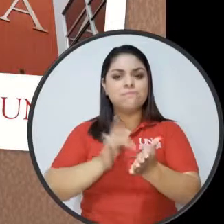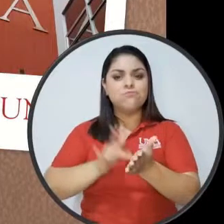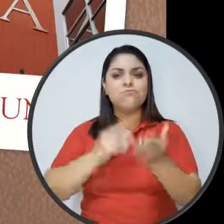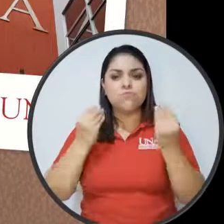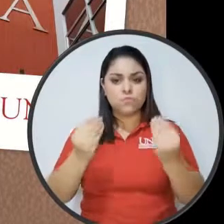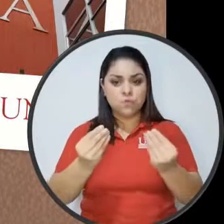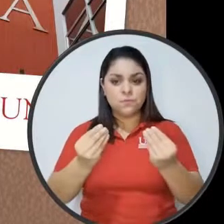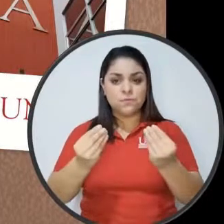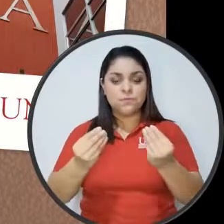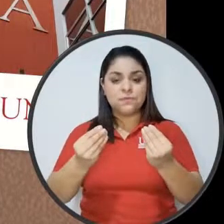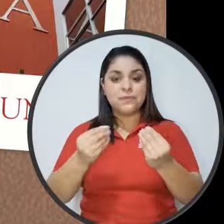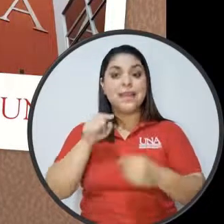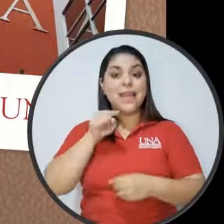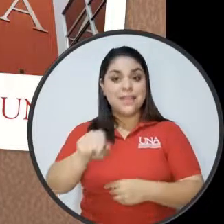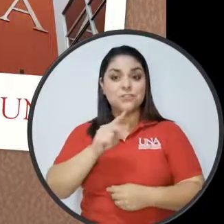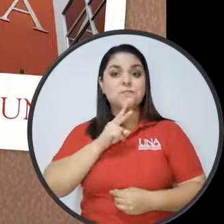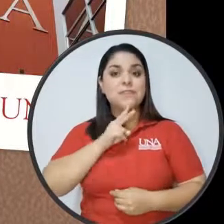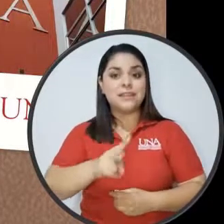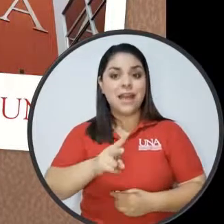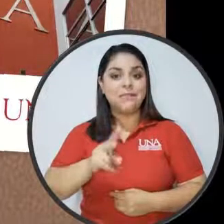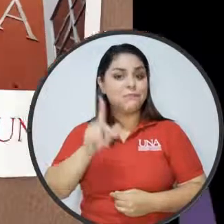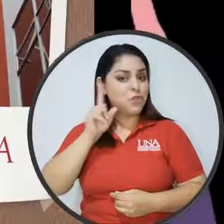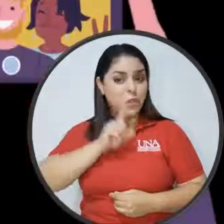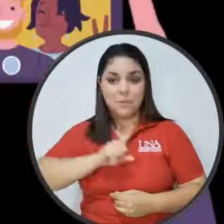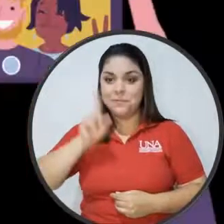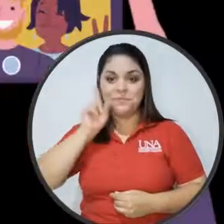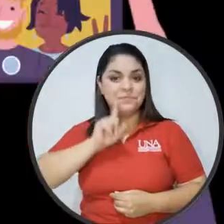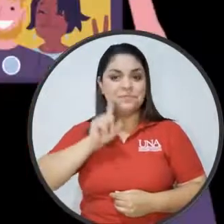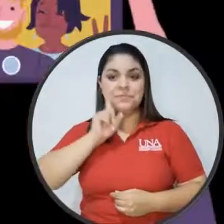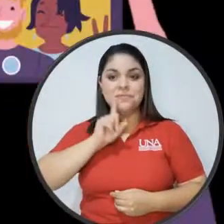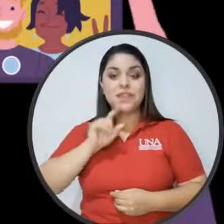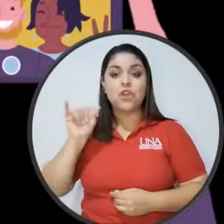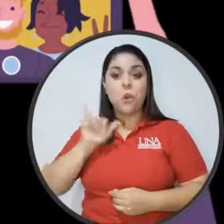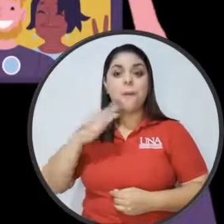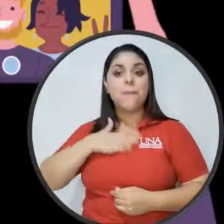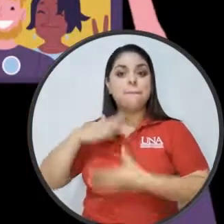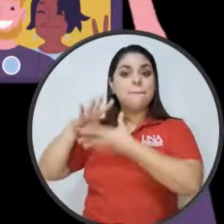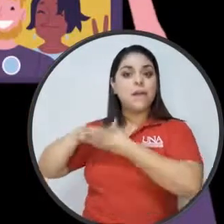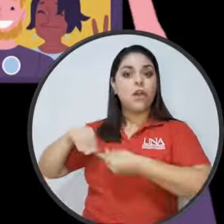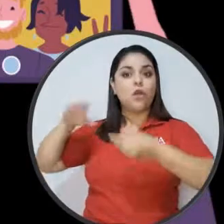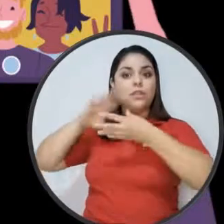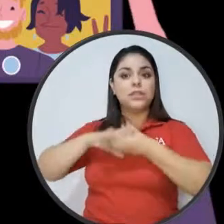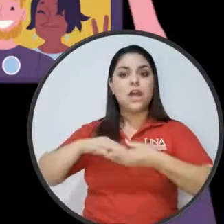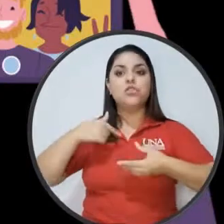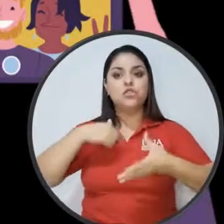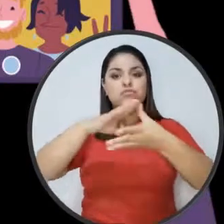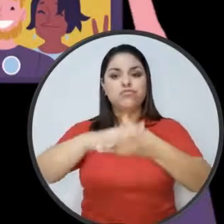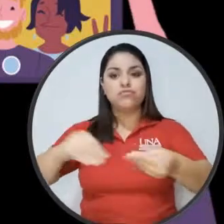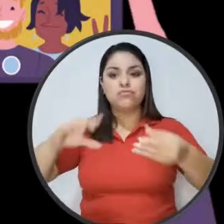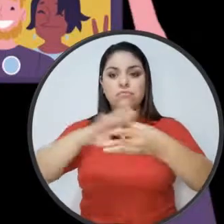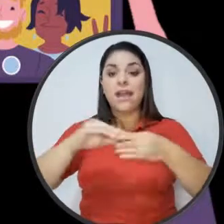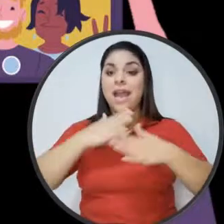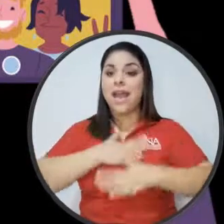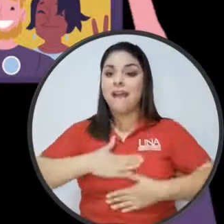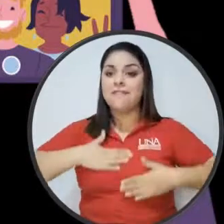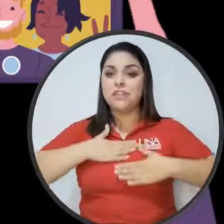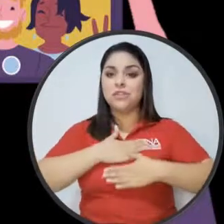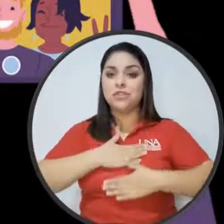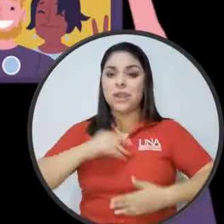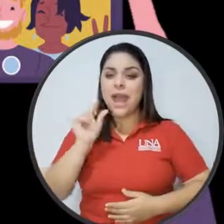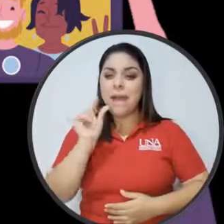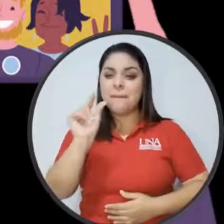mucho. Esto es verdad y no te miento. Y como me lo contaron, te lo cuento. La